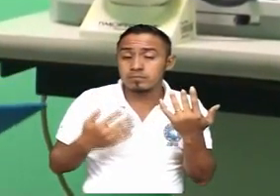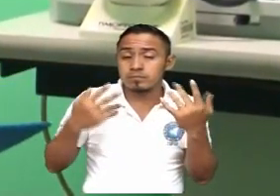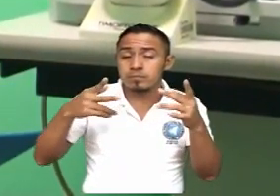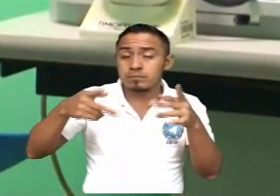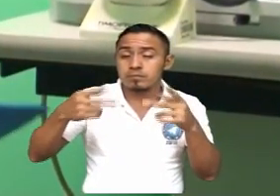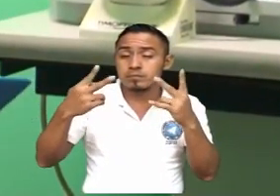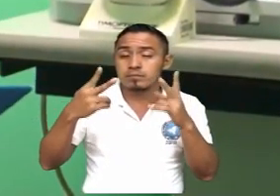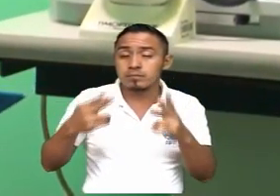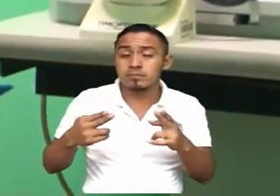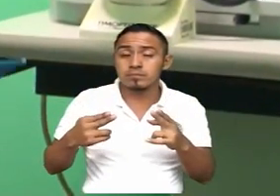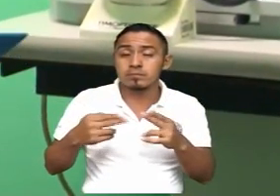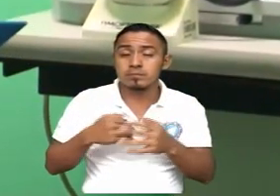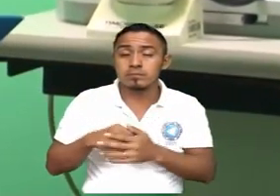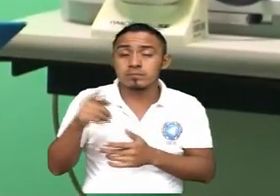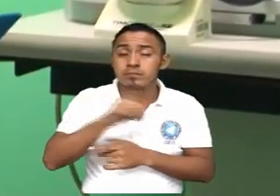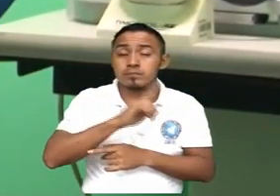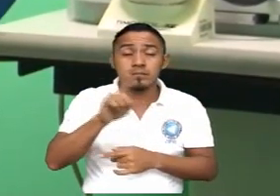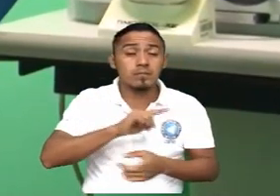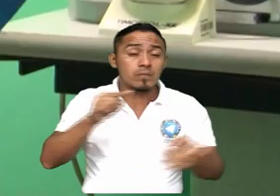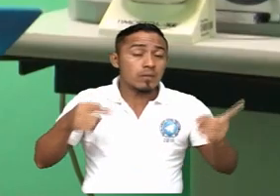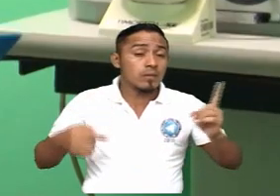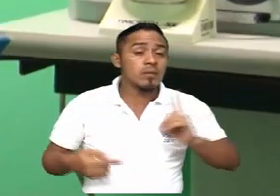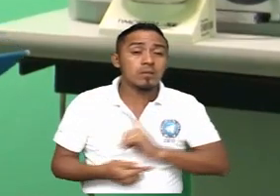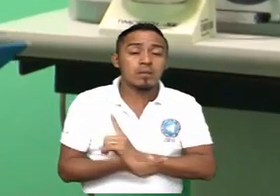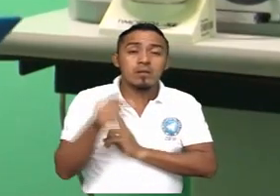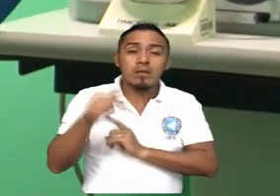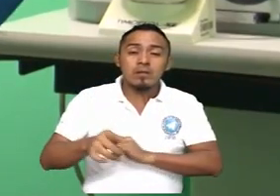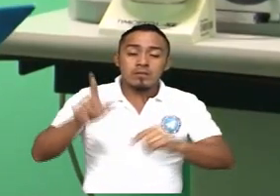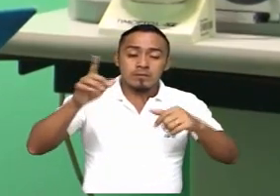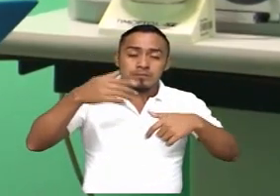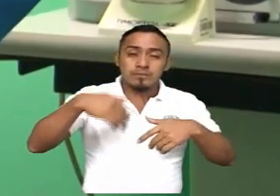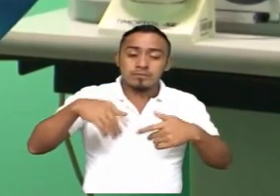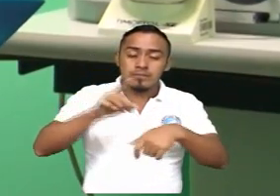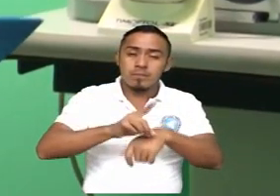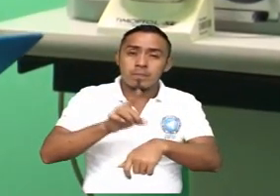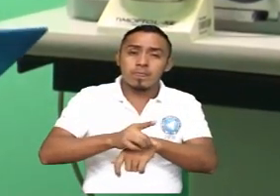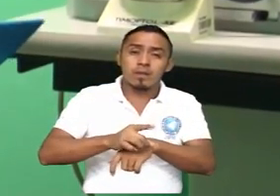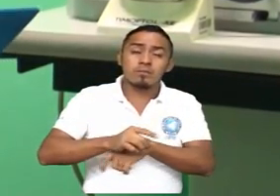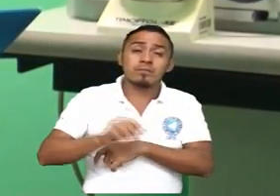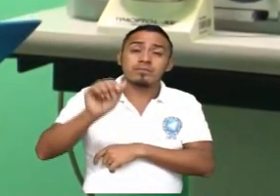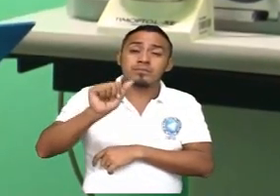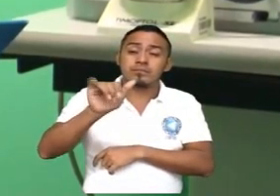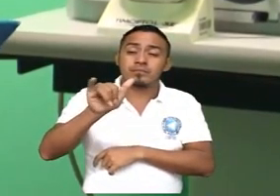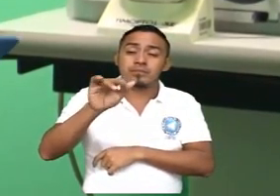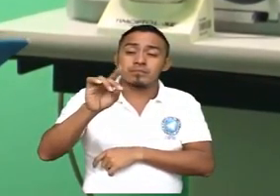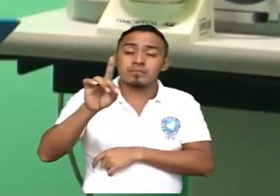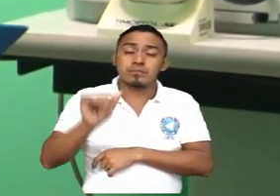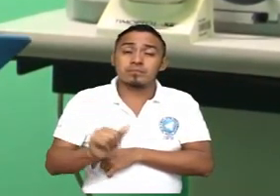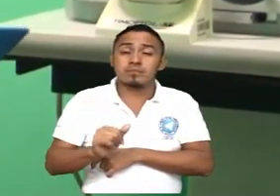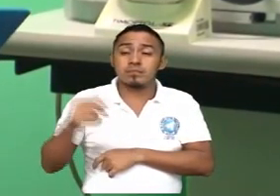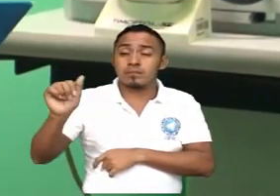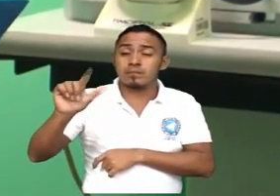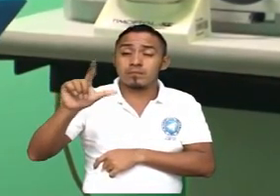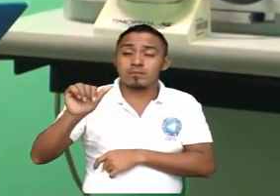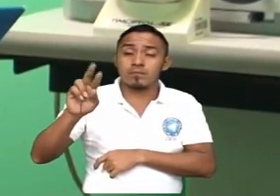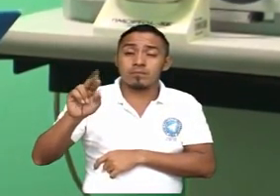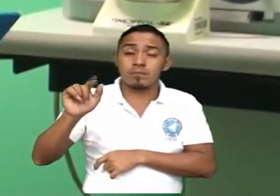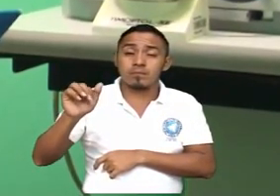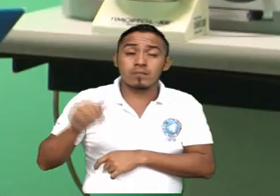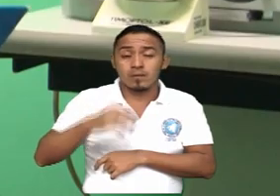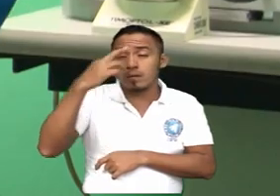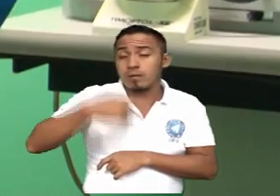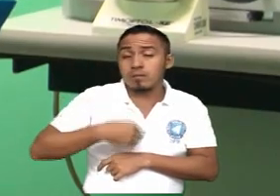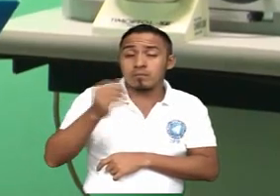siguiente pausa. Usted no le cambie, amigos televidentes, que nos encontramos con la doctora Aida Alvarado, quien es